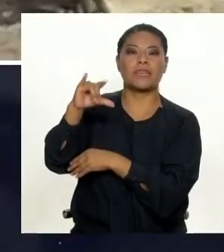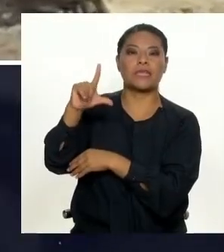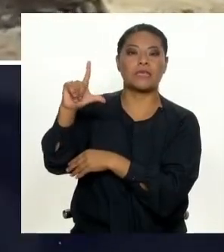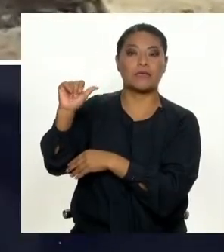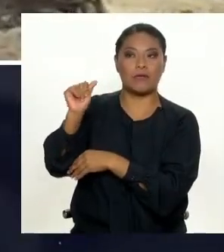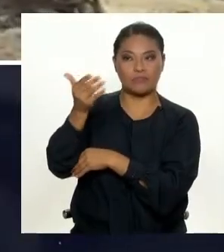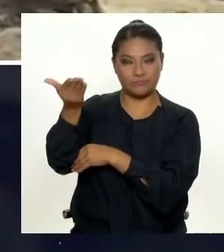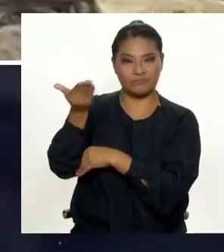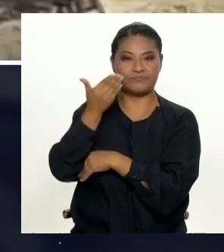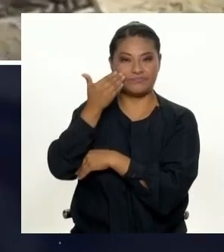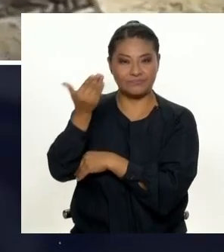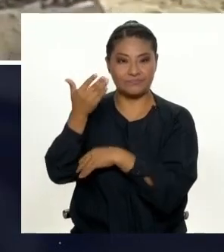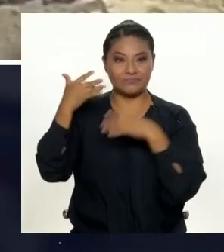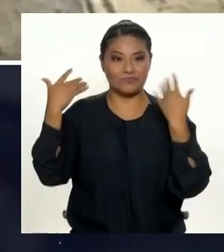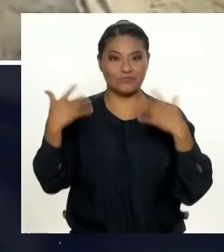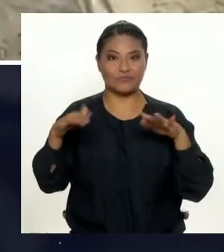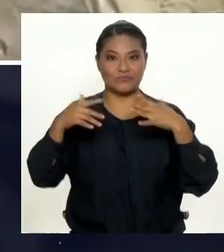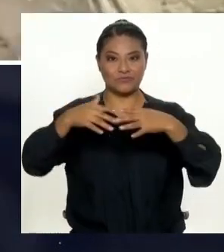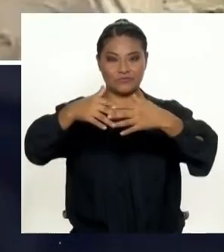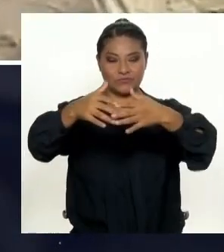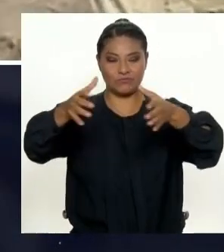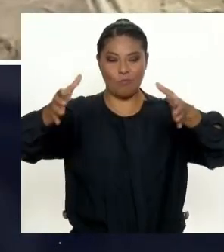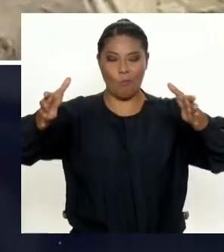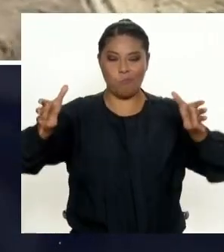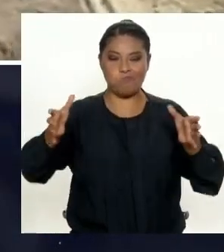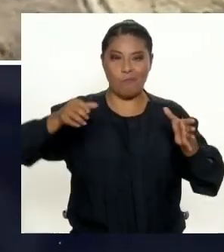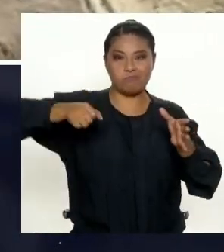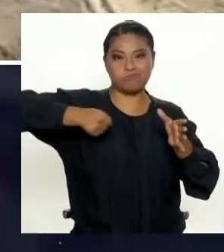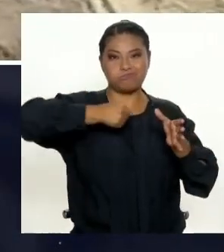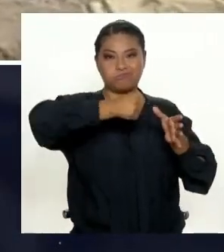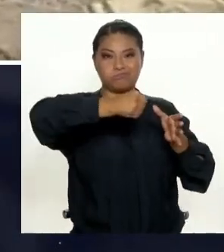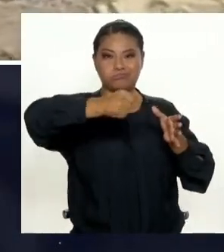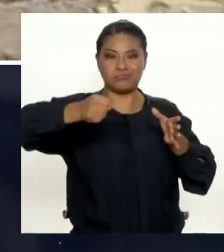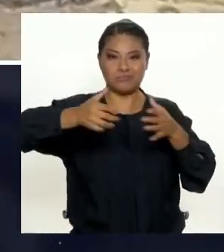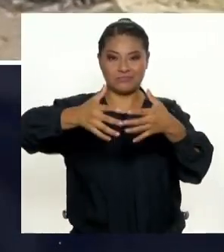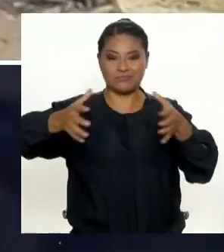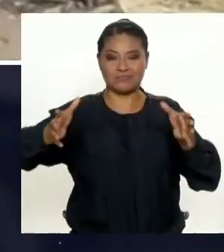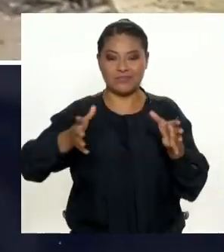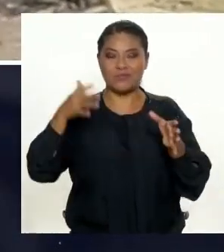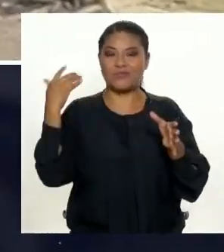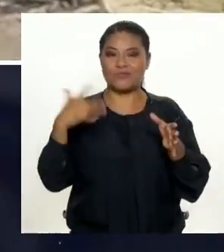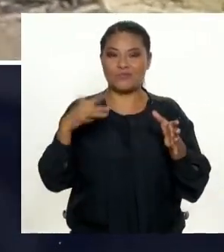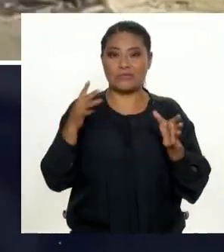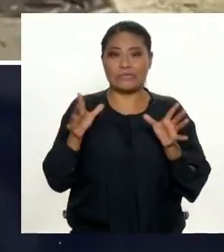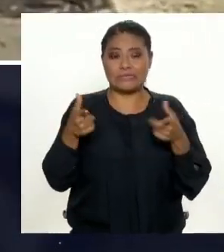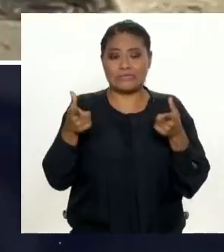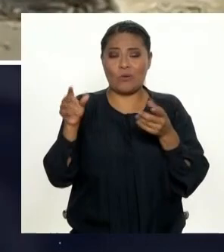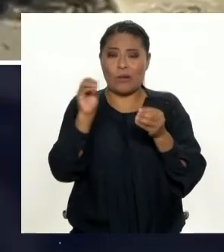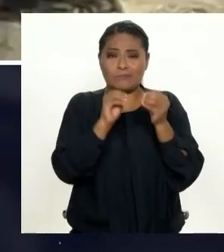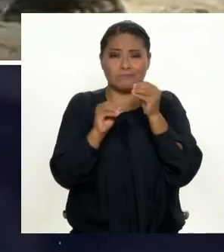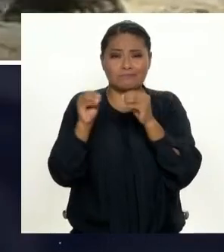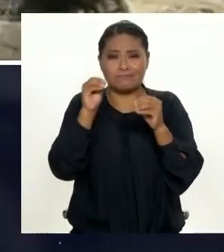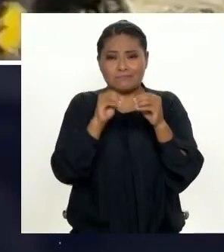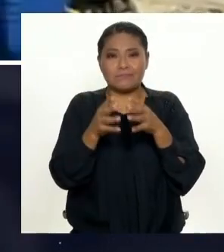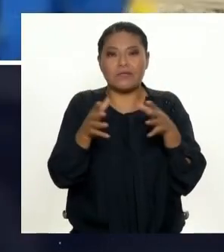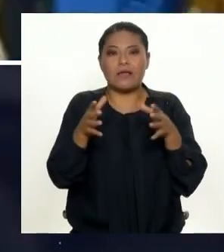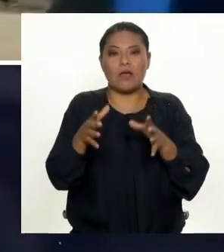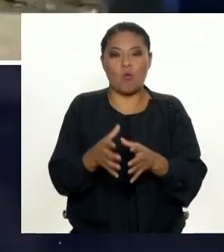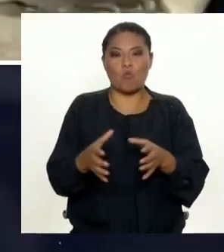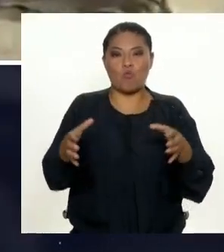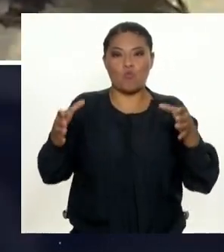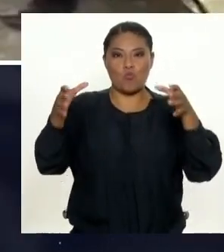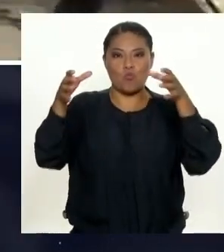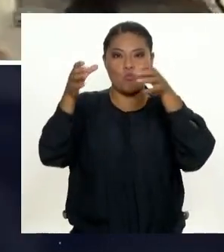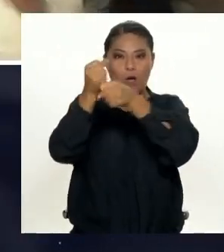Ahí lo vemos. Ven esa tremenda olla. Tiene que ver con el Juane más grande que hay. Así que a esta hora,